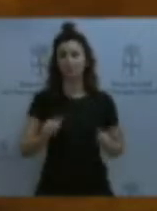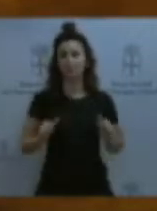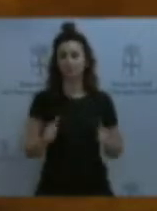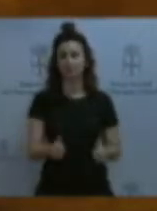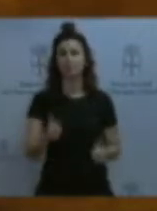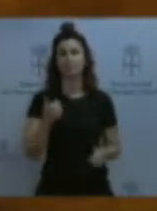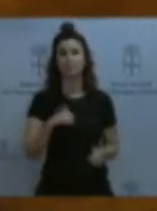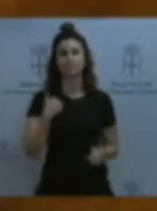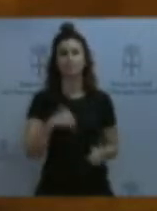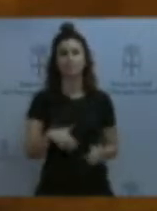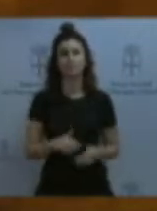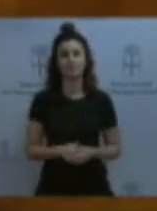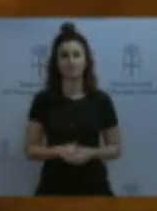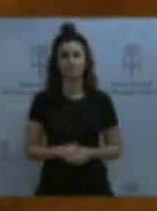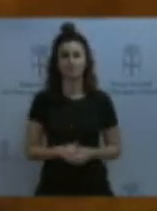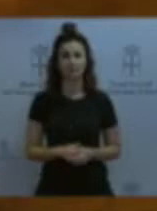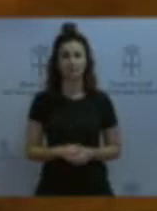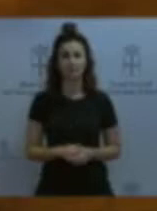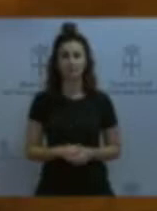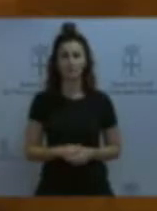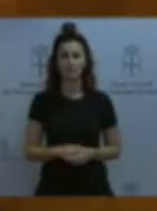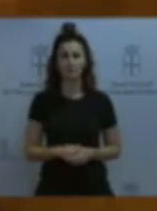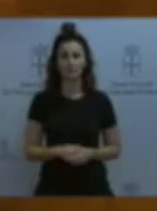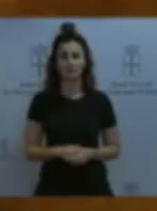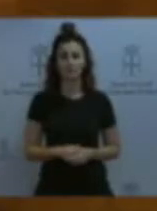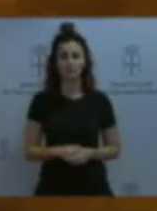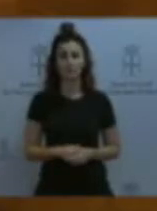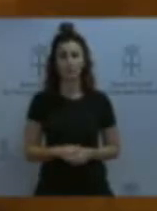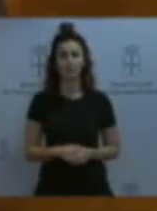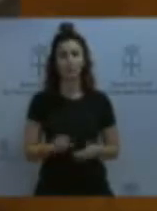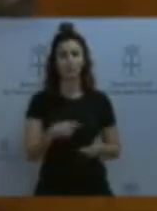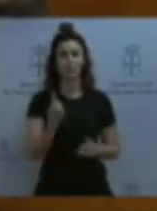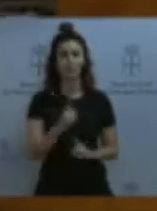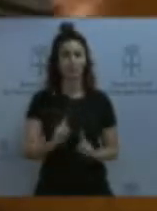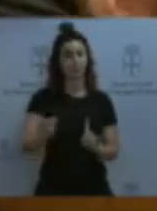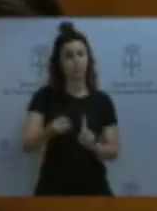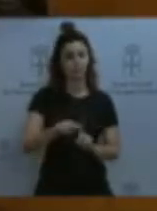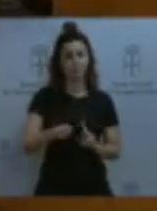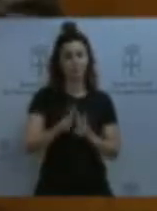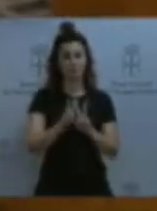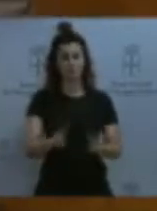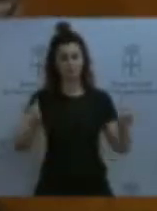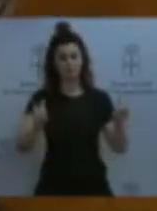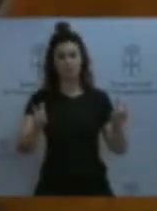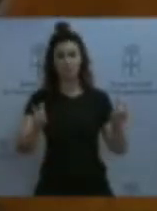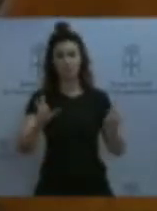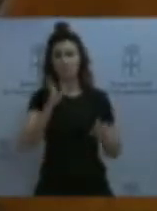resolver una cuestión de una mutación de manial del edificio que pasó de puertos